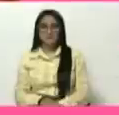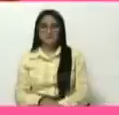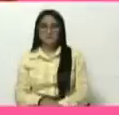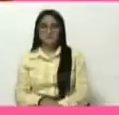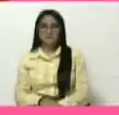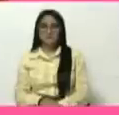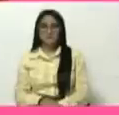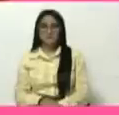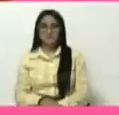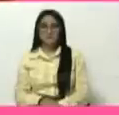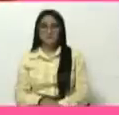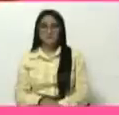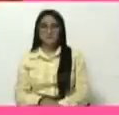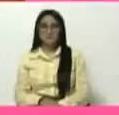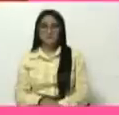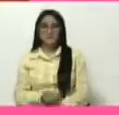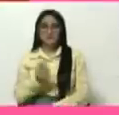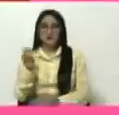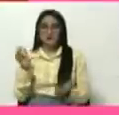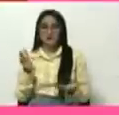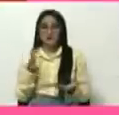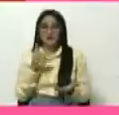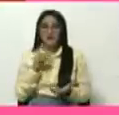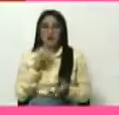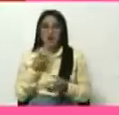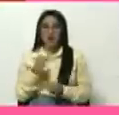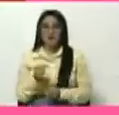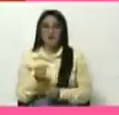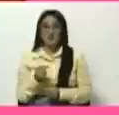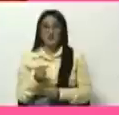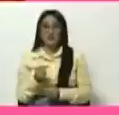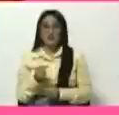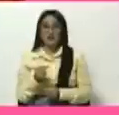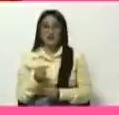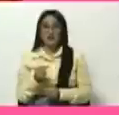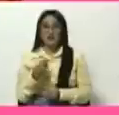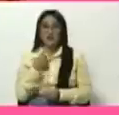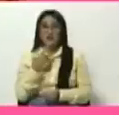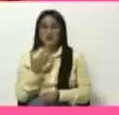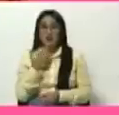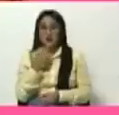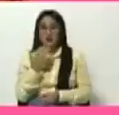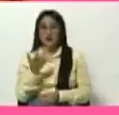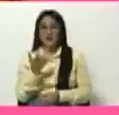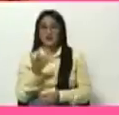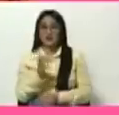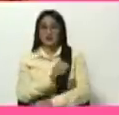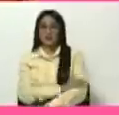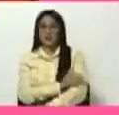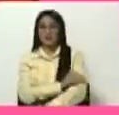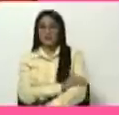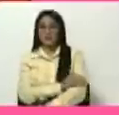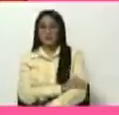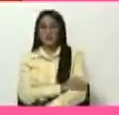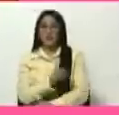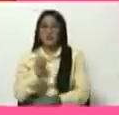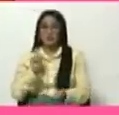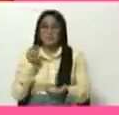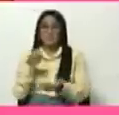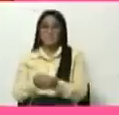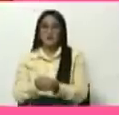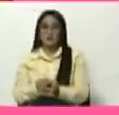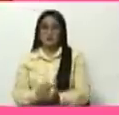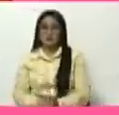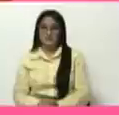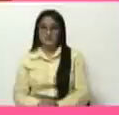caiga por ingenuo de confiar en lo que diga alguien de la derecha, lo va a pagar.